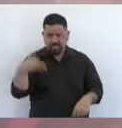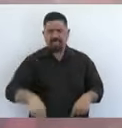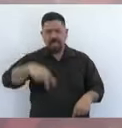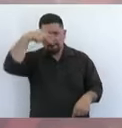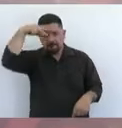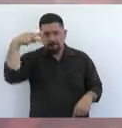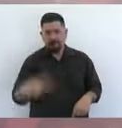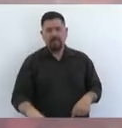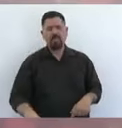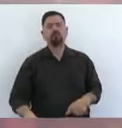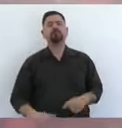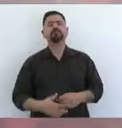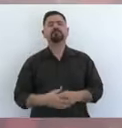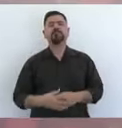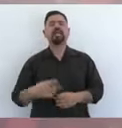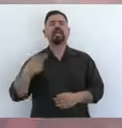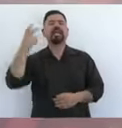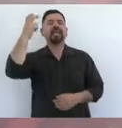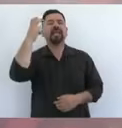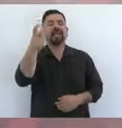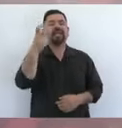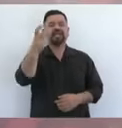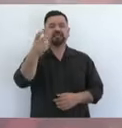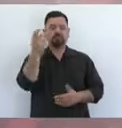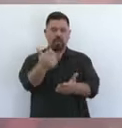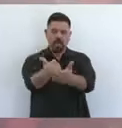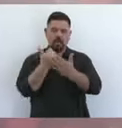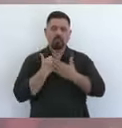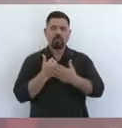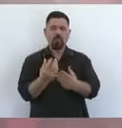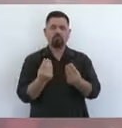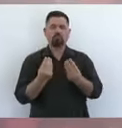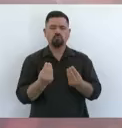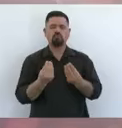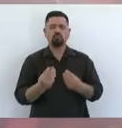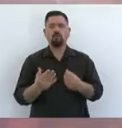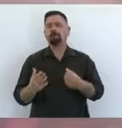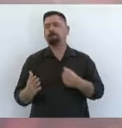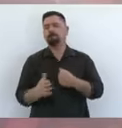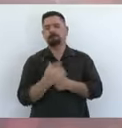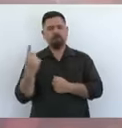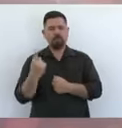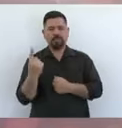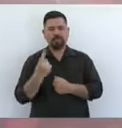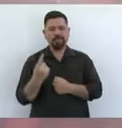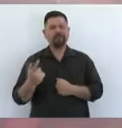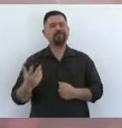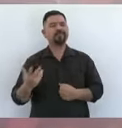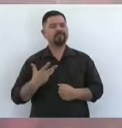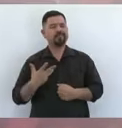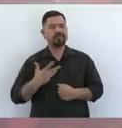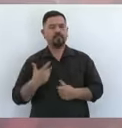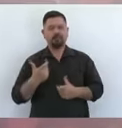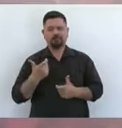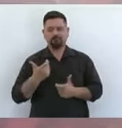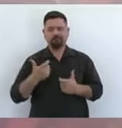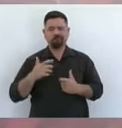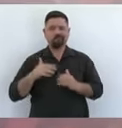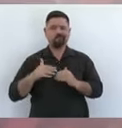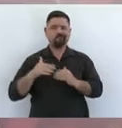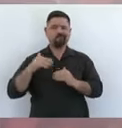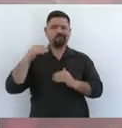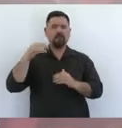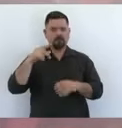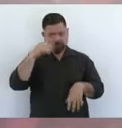Eso nos está ayudando porque tenemos menos inflación que en